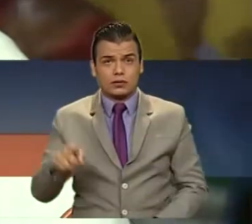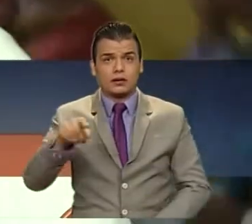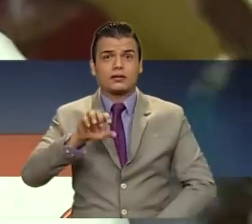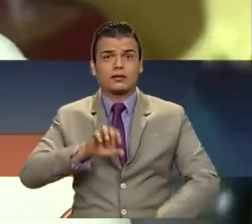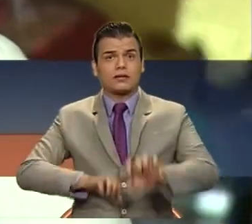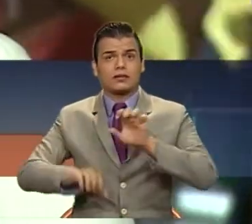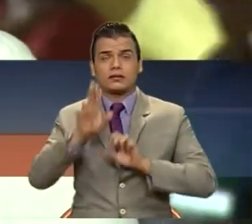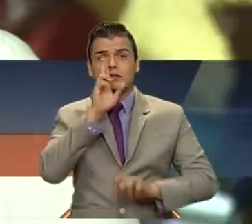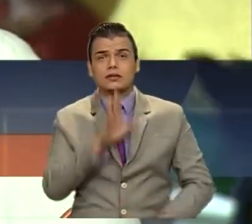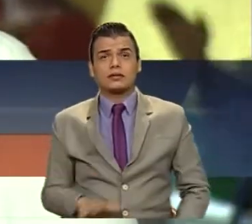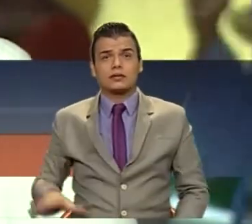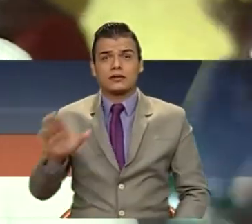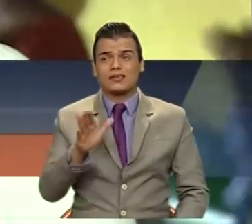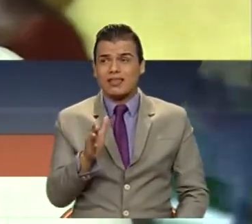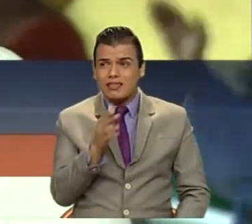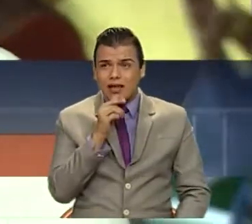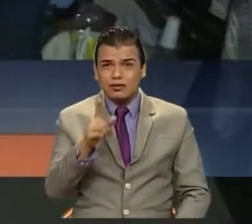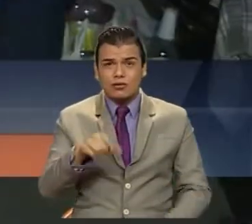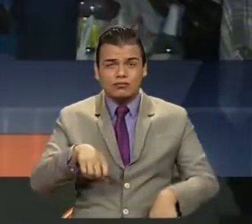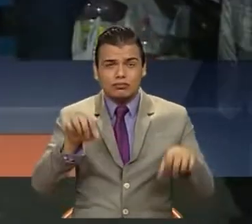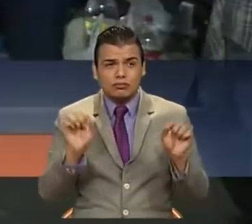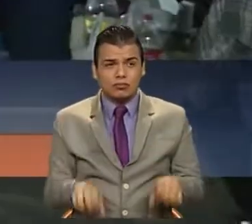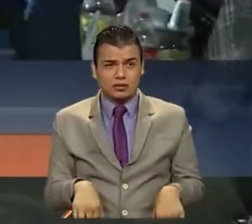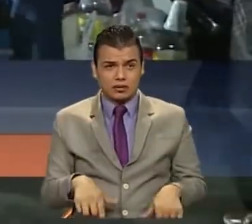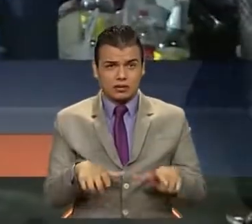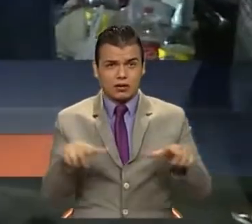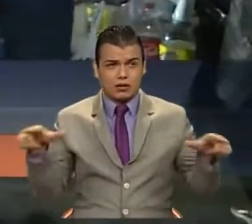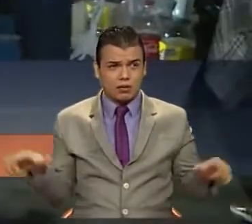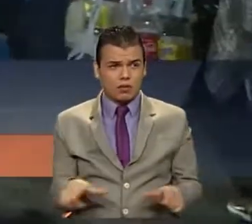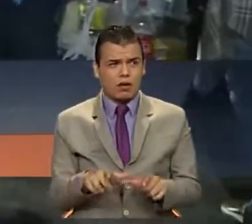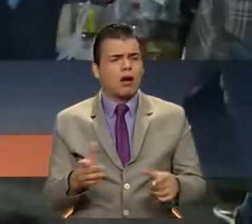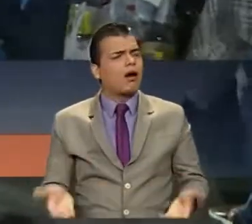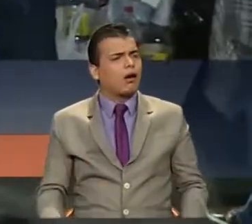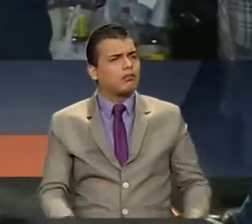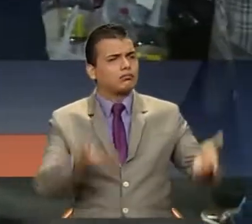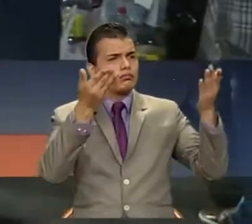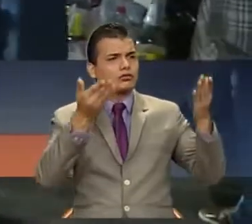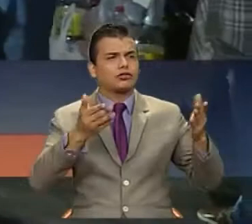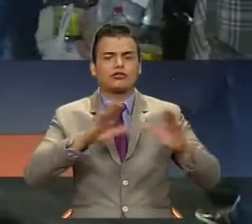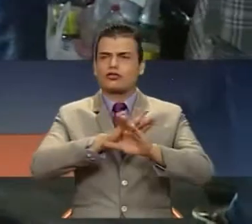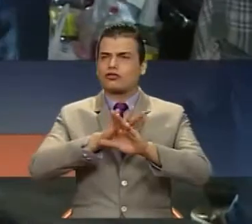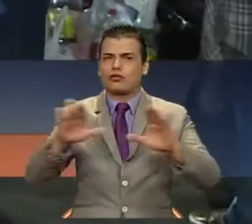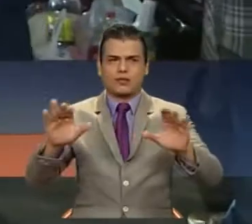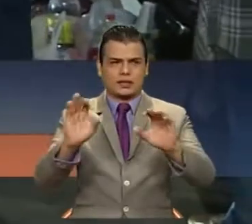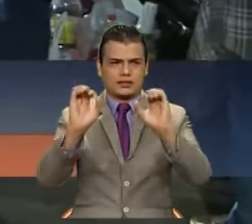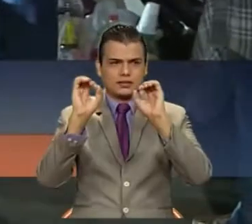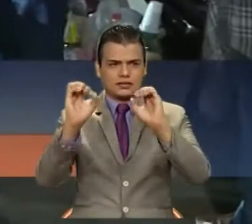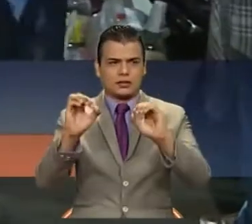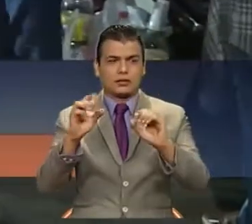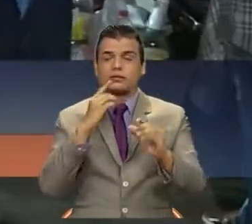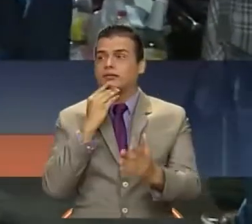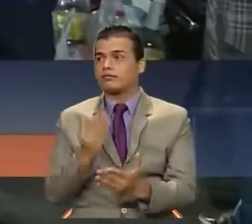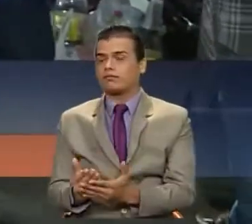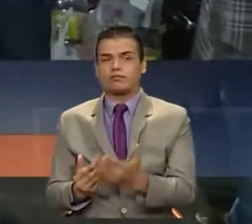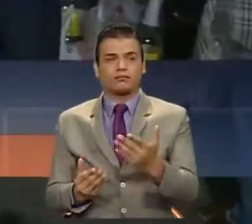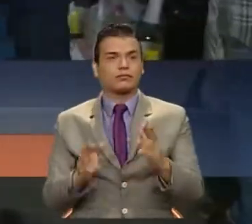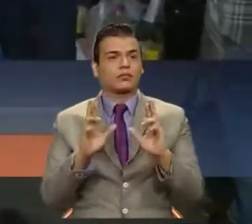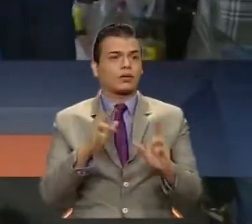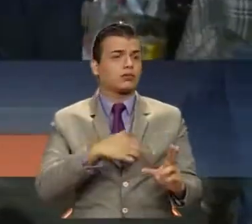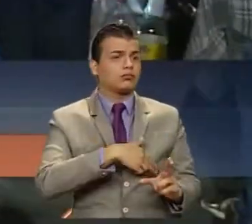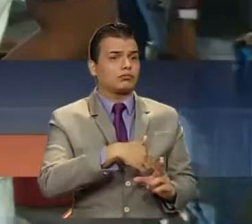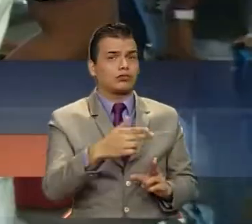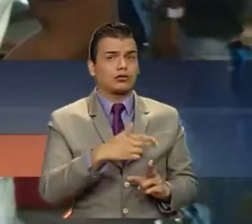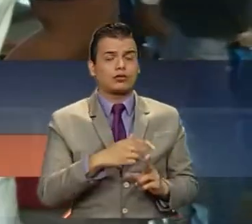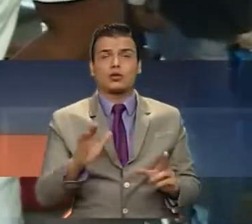Defensor Nacional, estas instalaciones no se va a despejar. Jefferson, muchas gracias. Se espera que en los